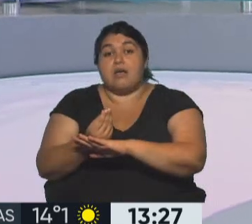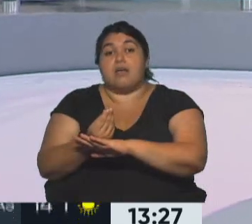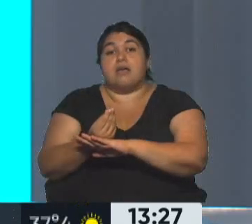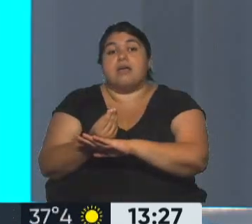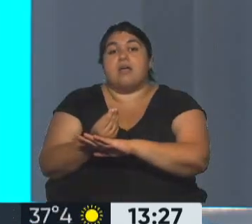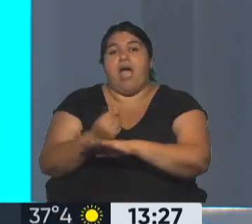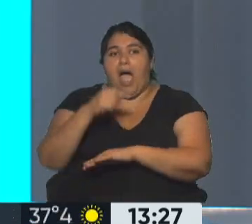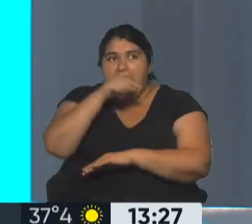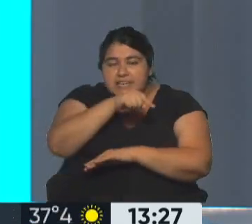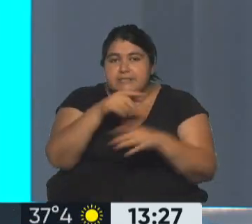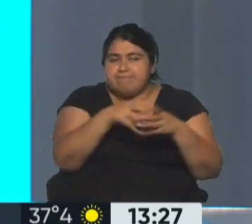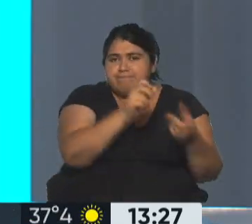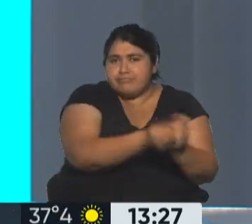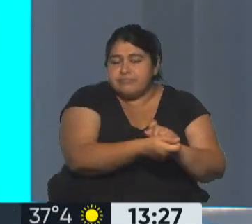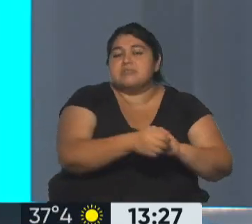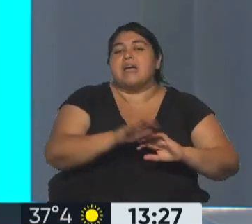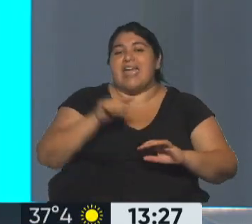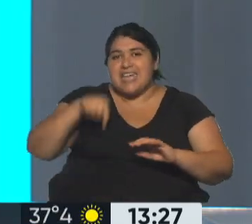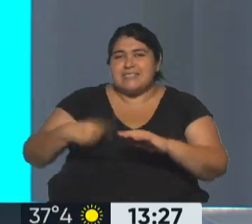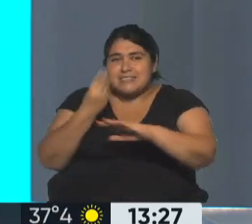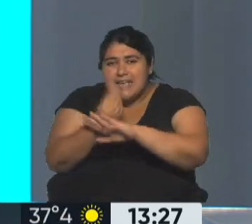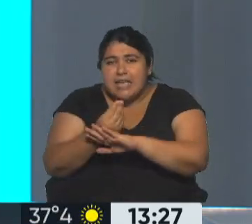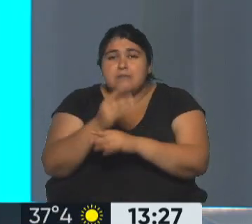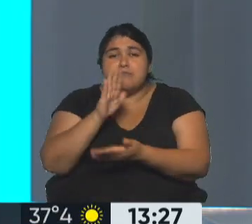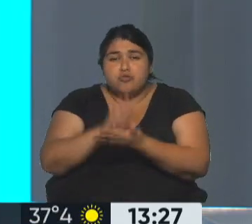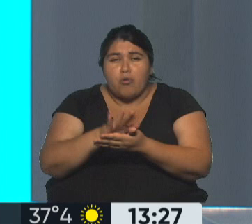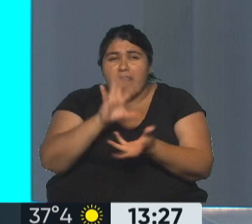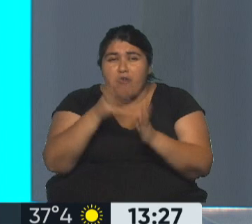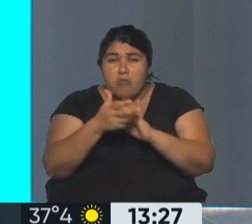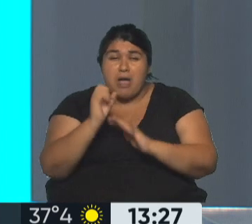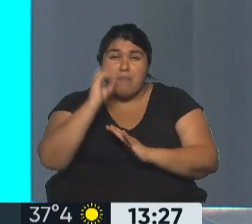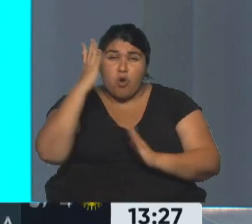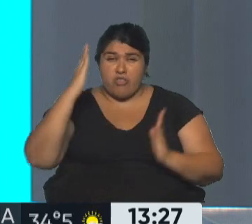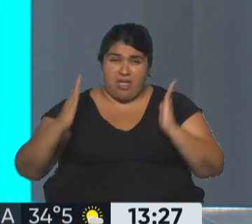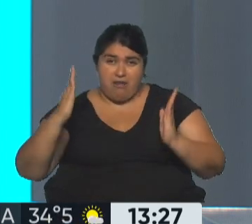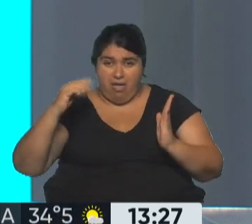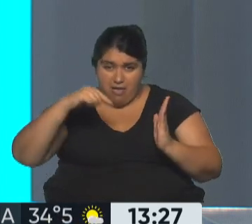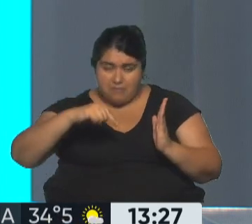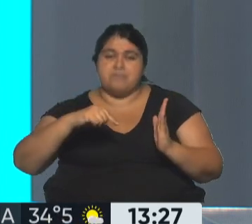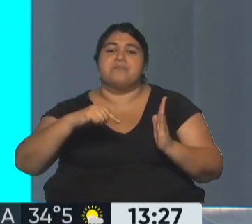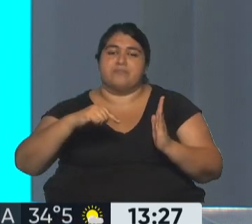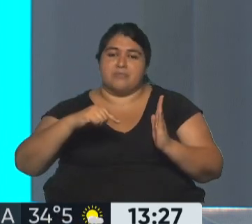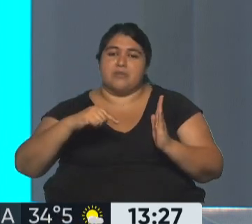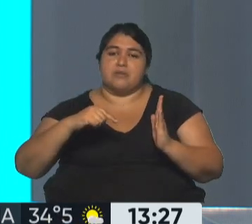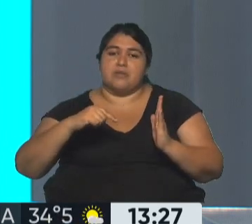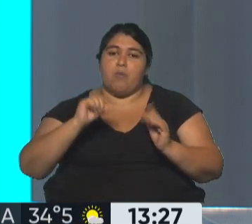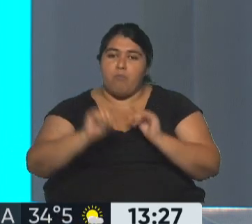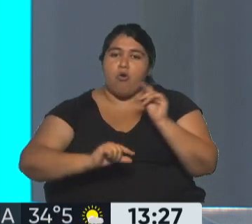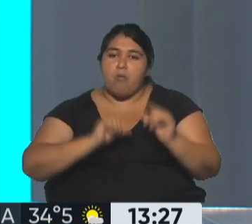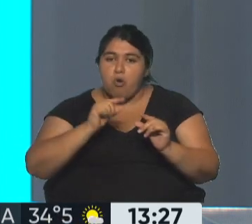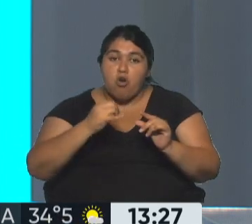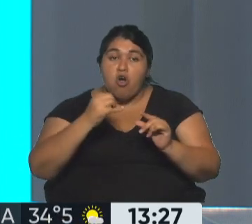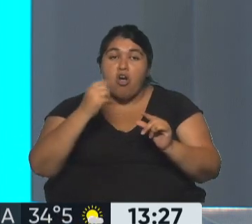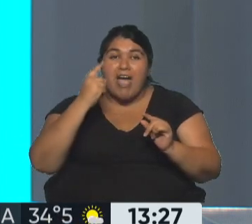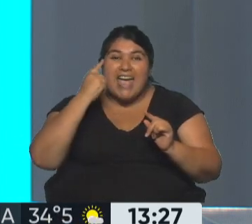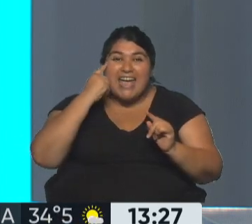él insiste mucho más que ese capitalismo, esa modernidad capitalista, también está destruyendo ciertas